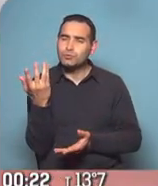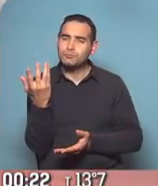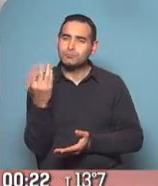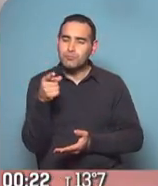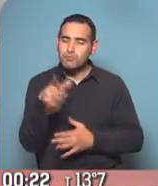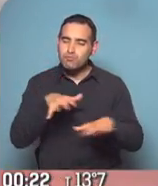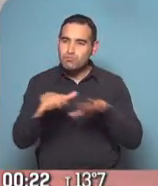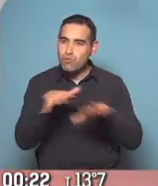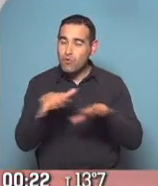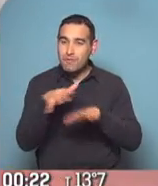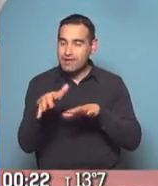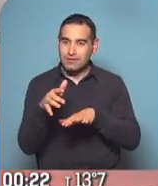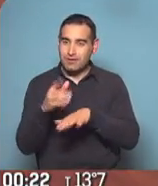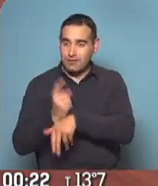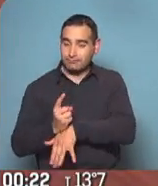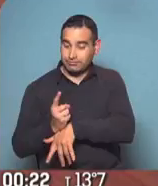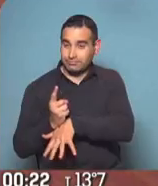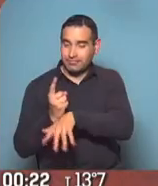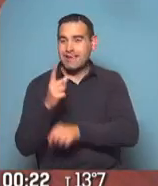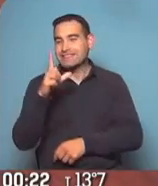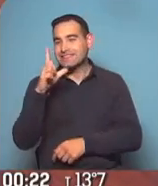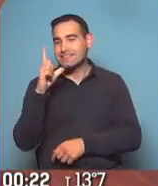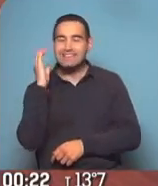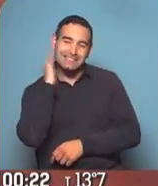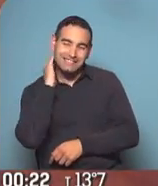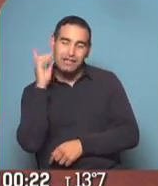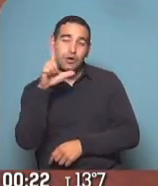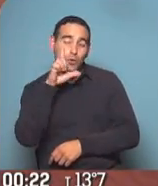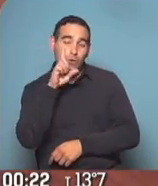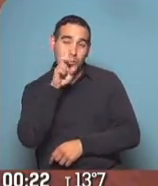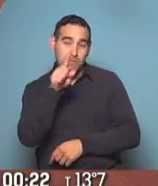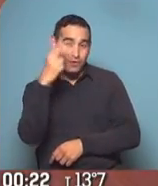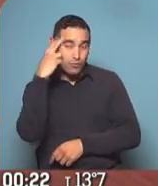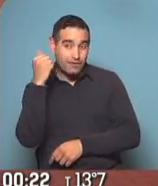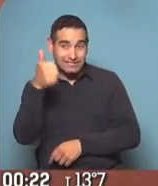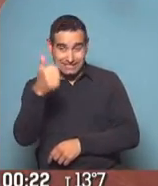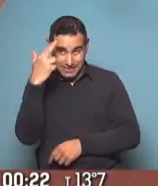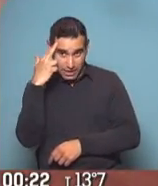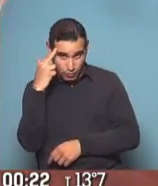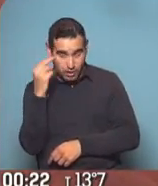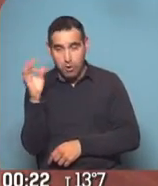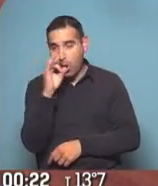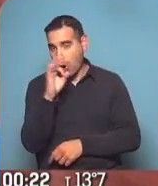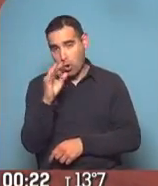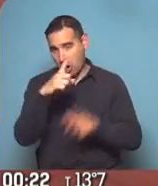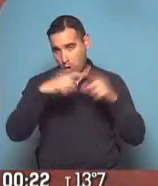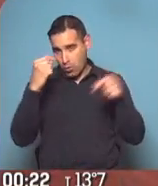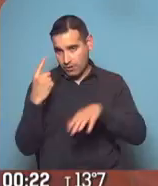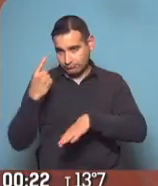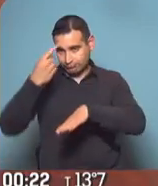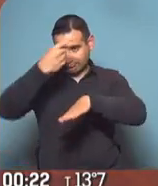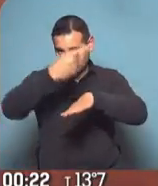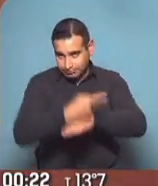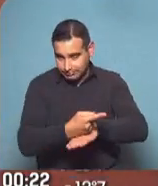momento del despegue del 16 de julio del 69 y la llegada a la luna del